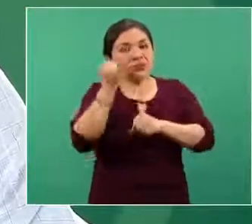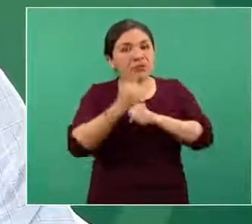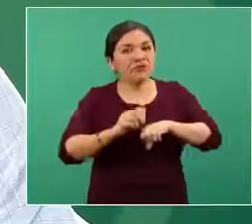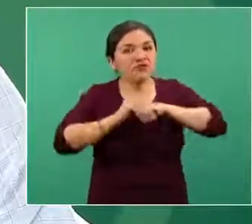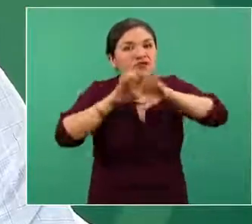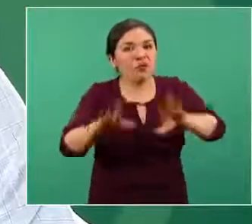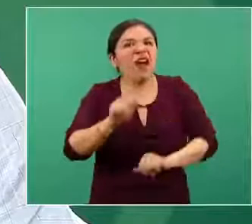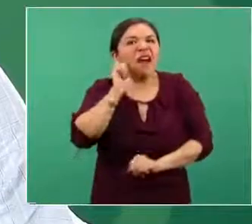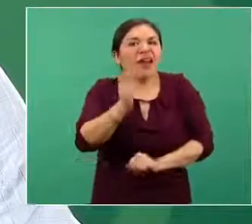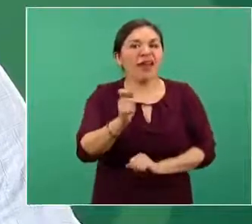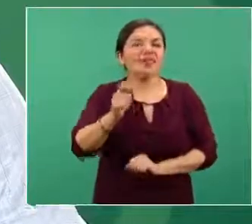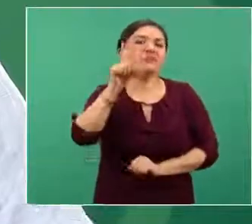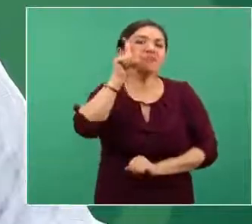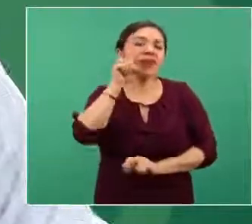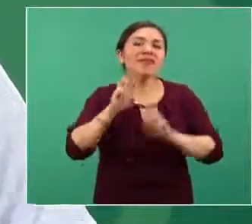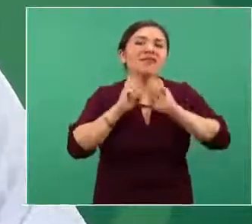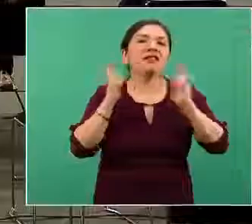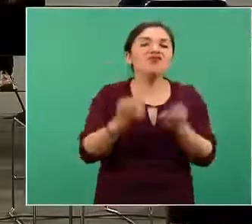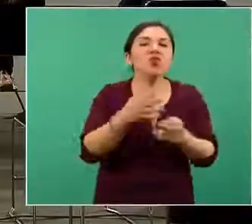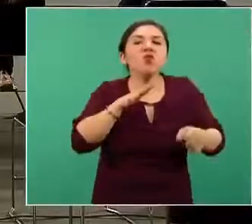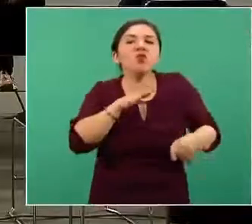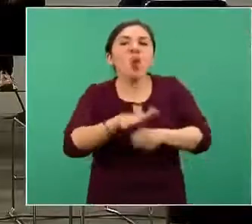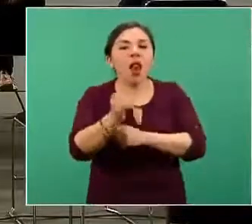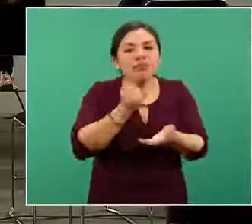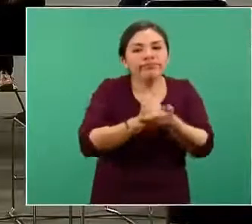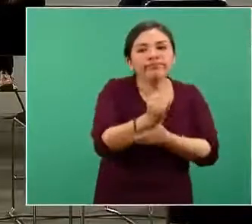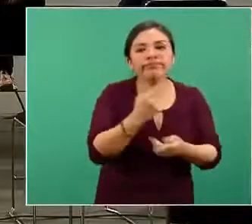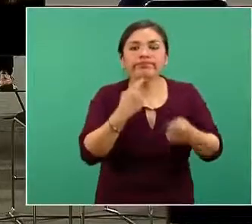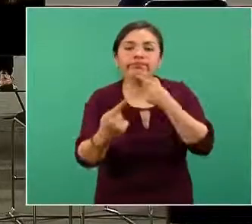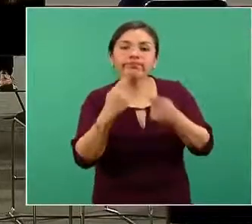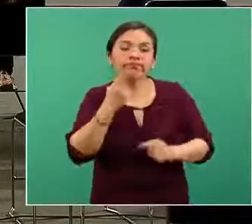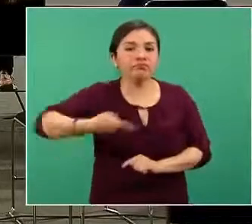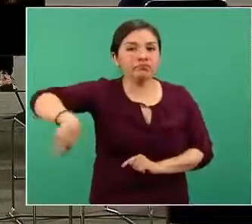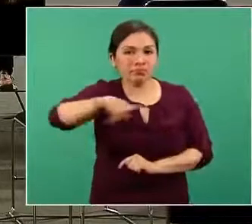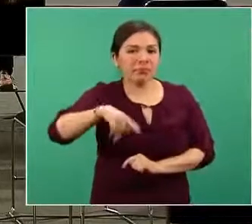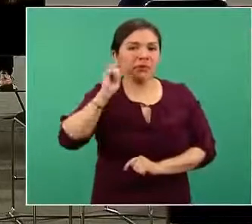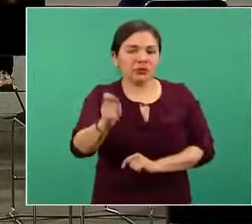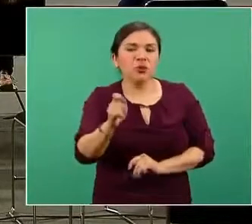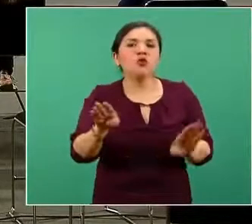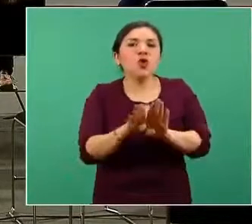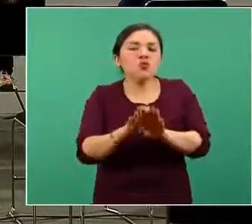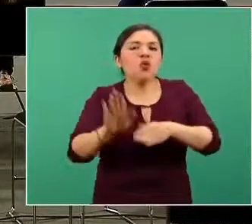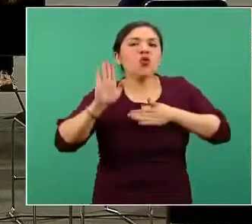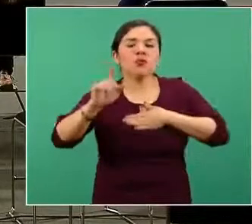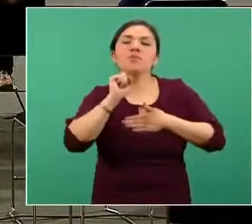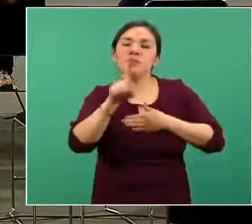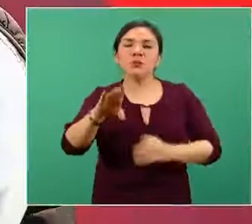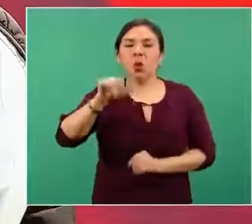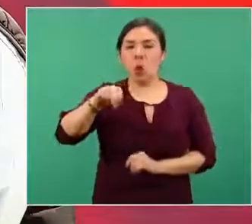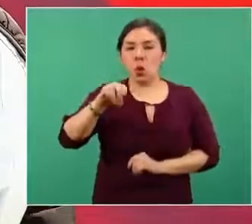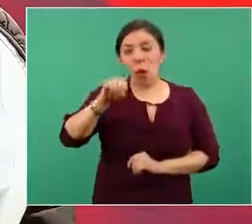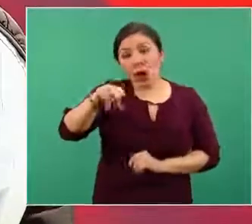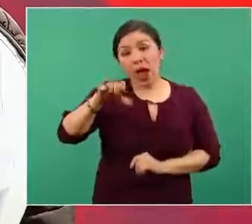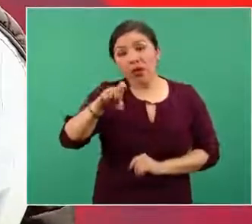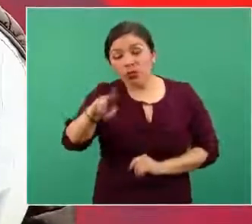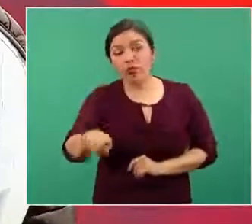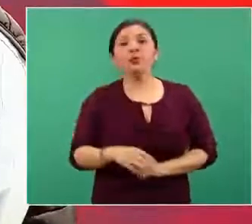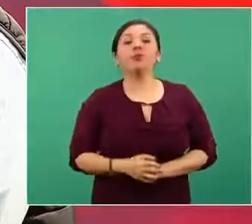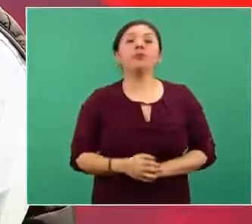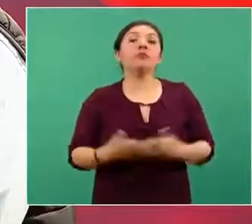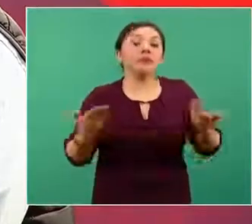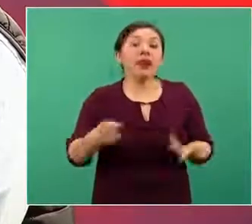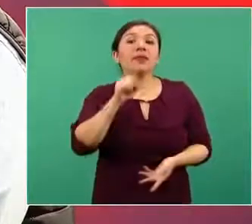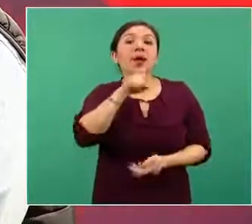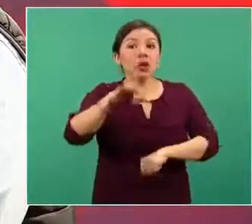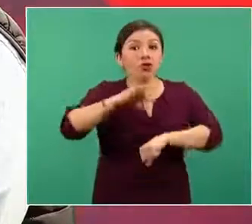de las reuniones, las decisiones que se llevaron a cabo, los acuerdos, los compromisos de este CONAEDU. Pero sí también el doctor